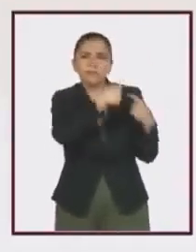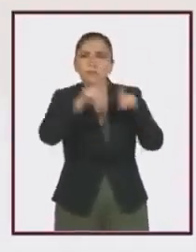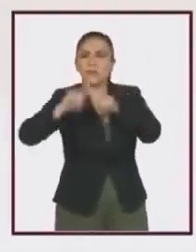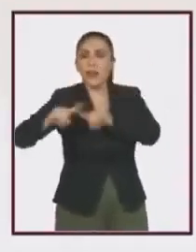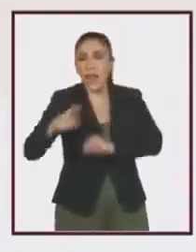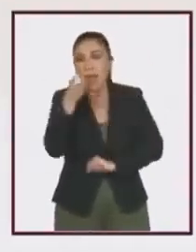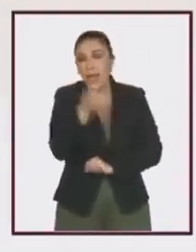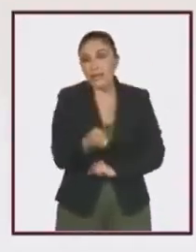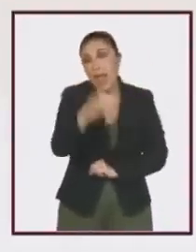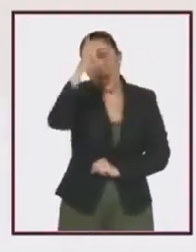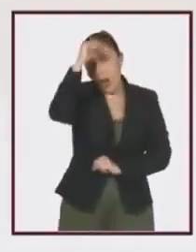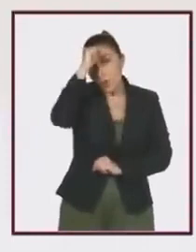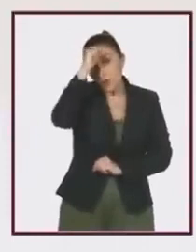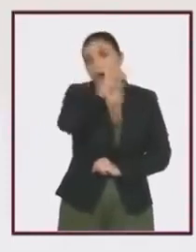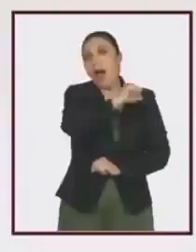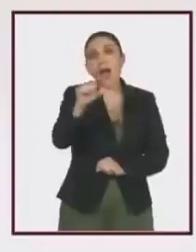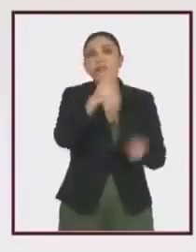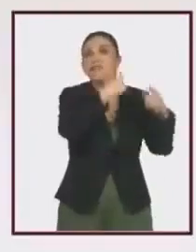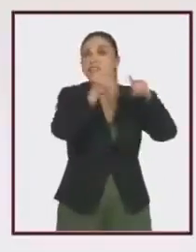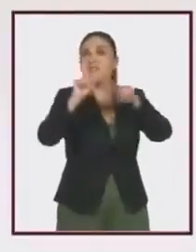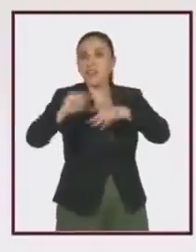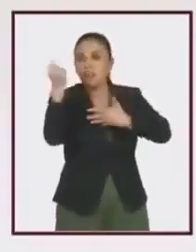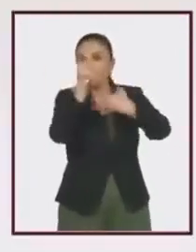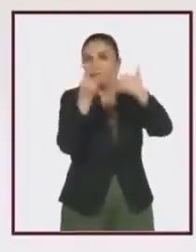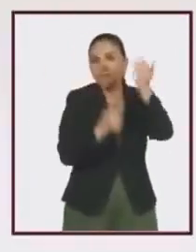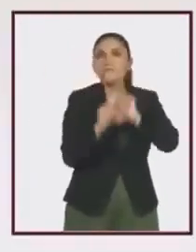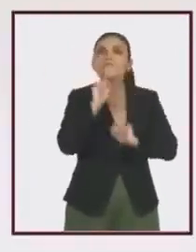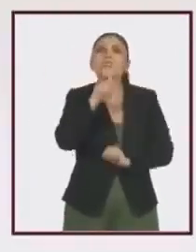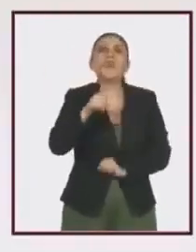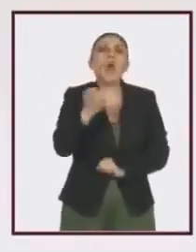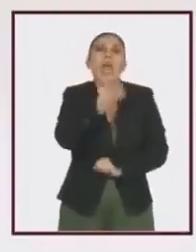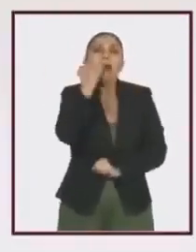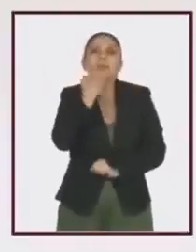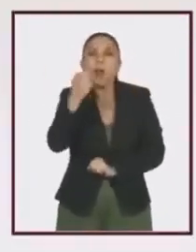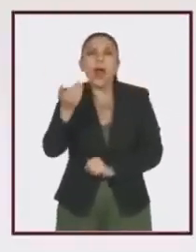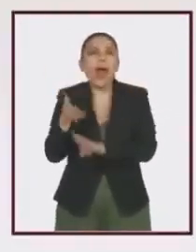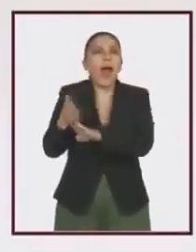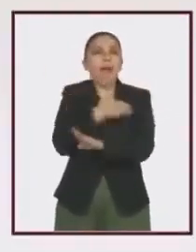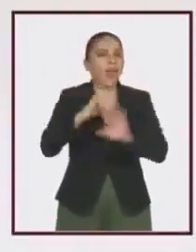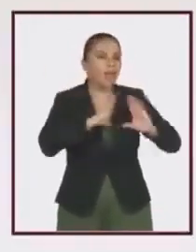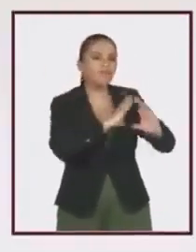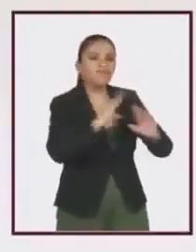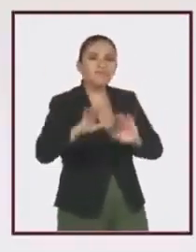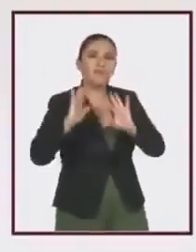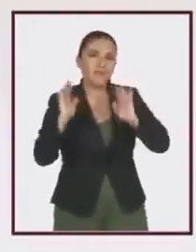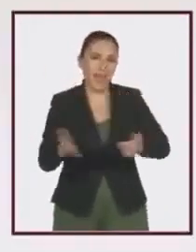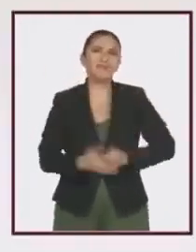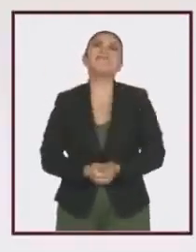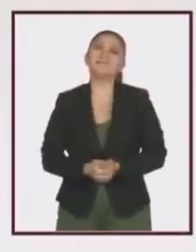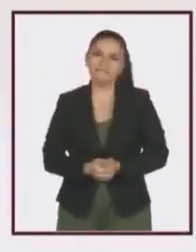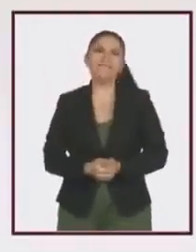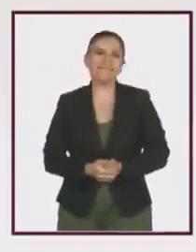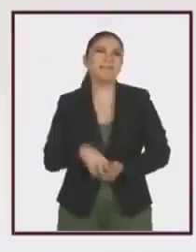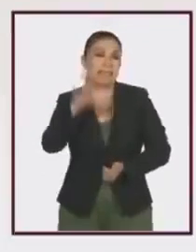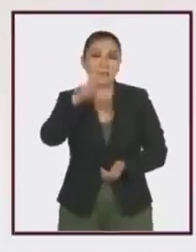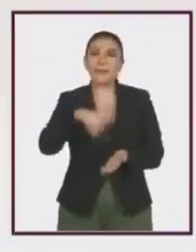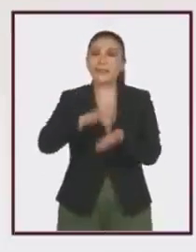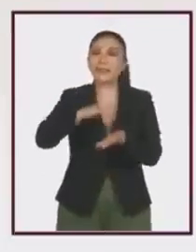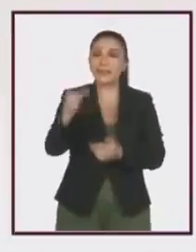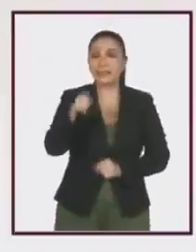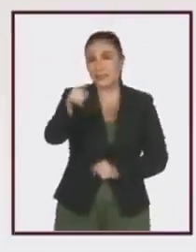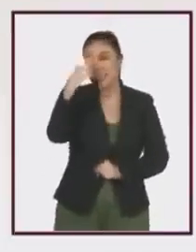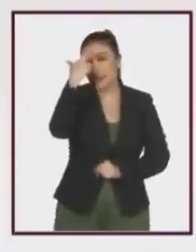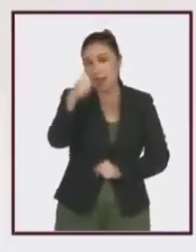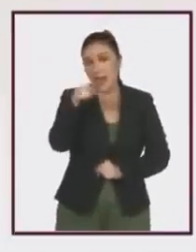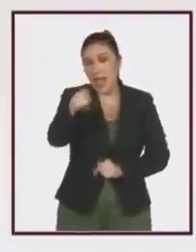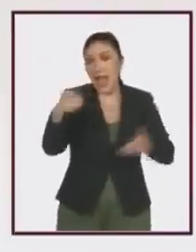con respecto a los distintos elementos que se les enseñan en la escuela. Gracias, maestra Xóchitl. En efecto,